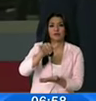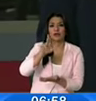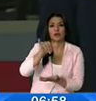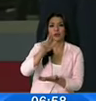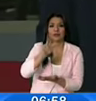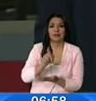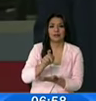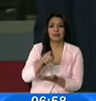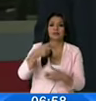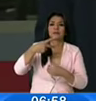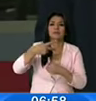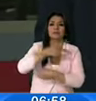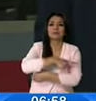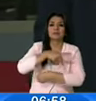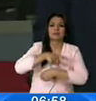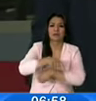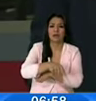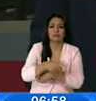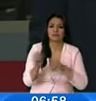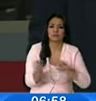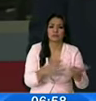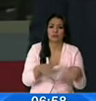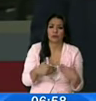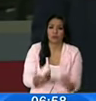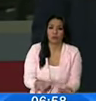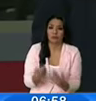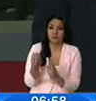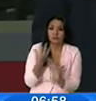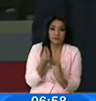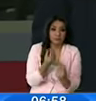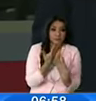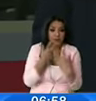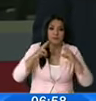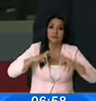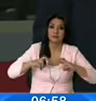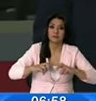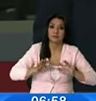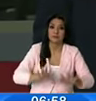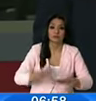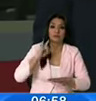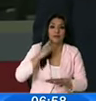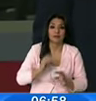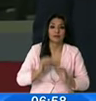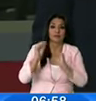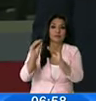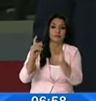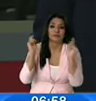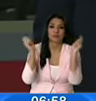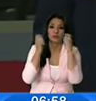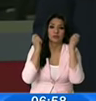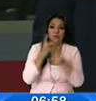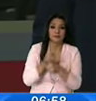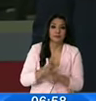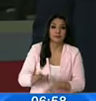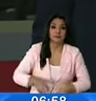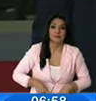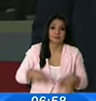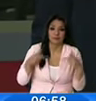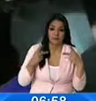de Pichincha. Mientras las investigaciones esclarecen este hecho, la menor será enviada a una fundación con el fin de precautelar su